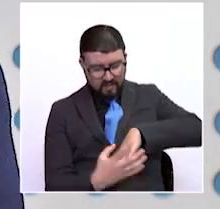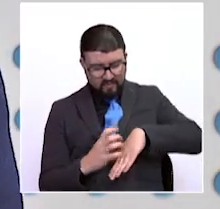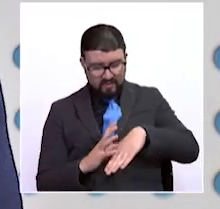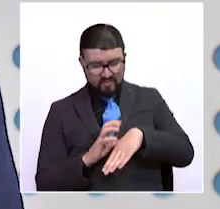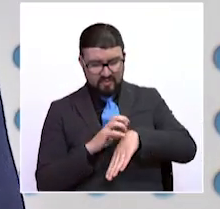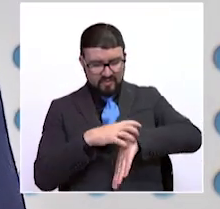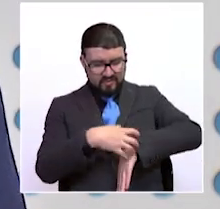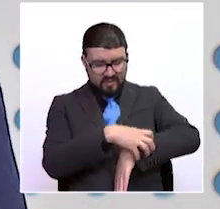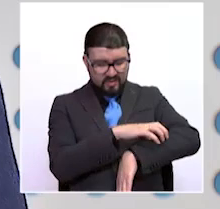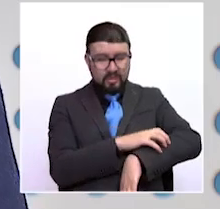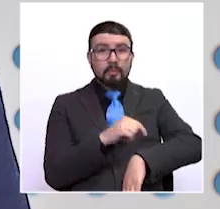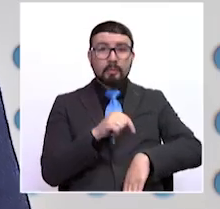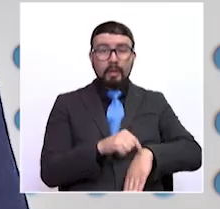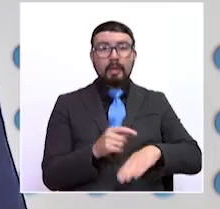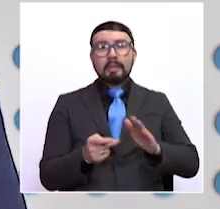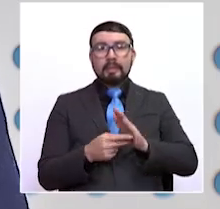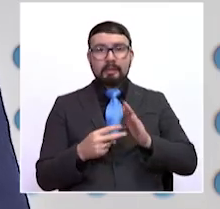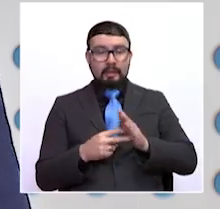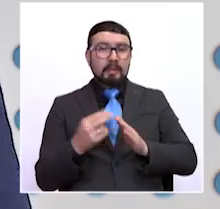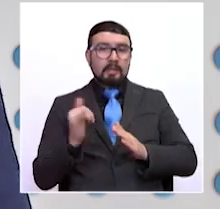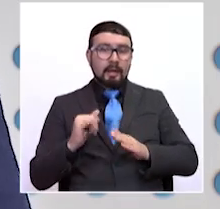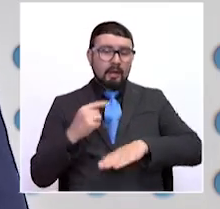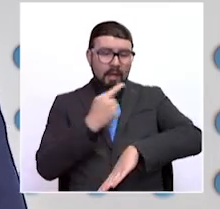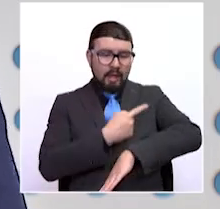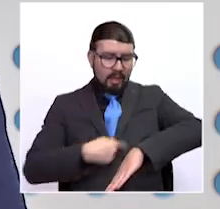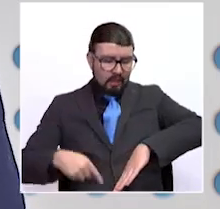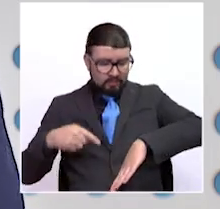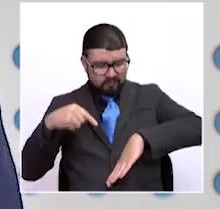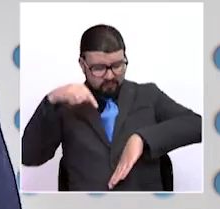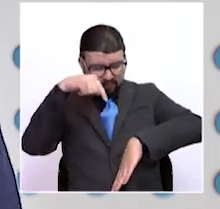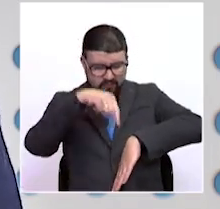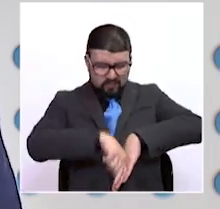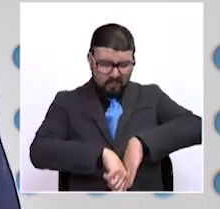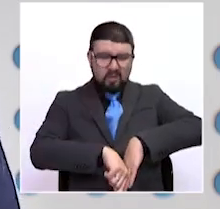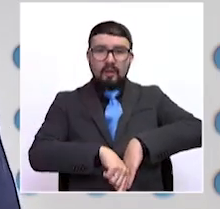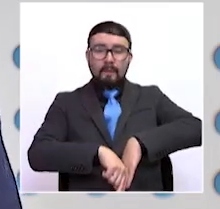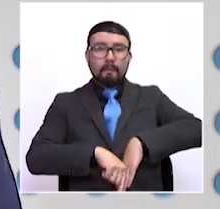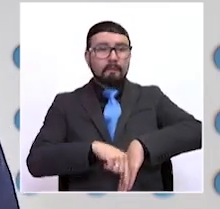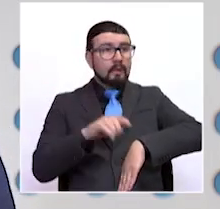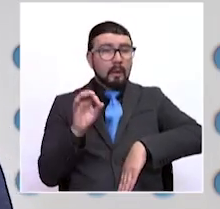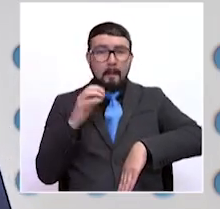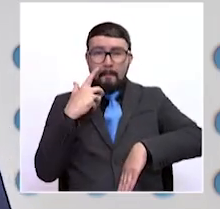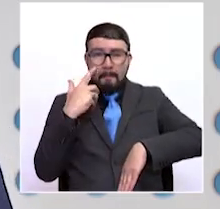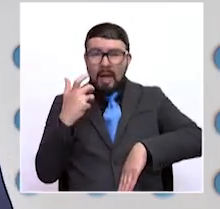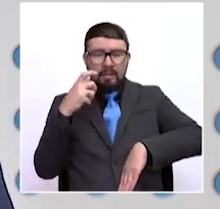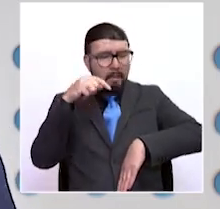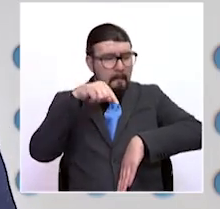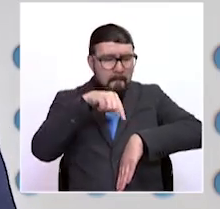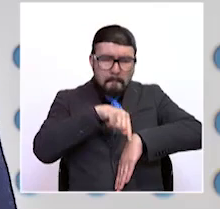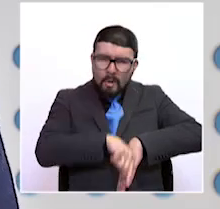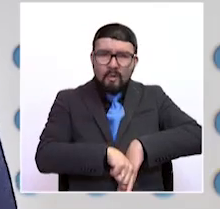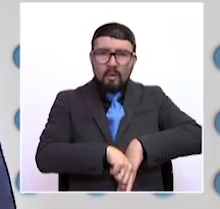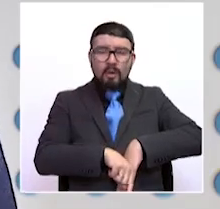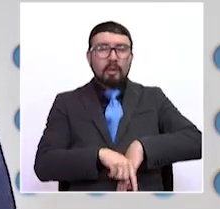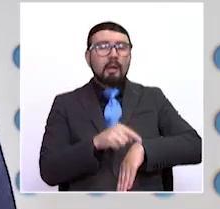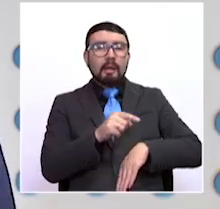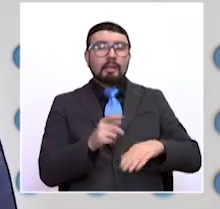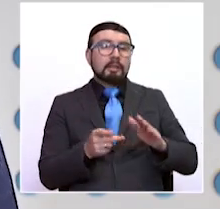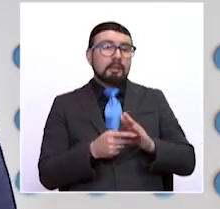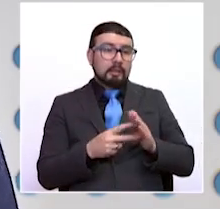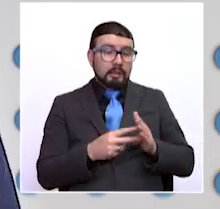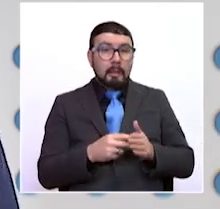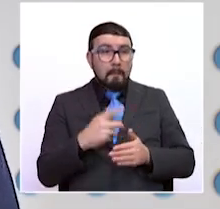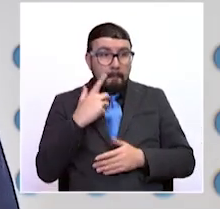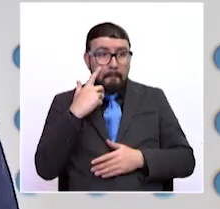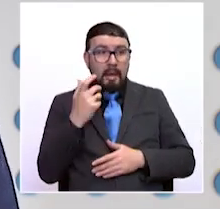quiere decir que ya se profundizó la herida. Y si tiene una quemadura más profunda, entonces obviamente más serias